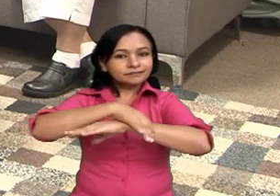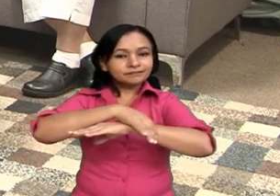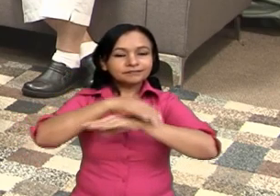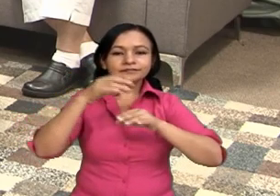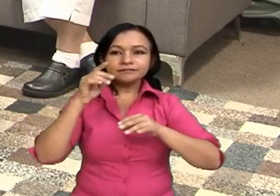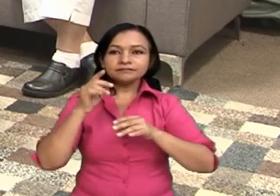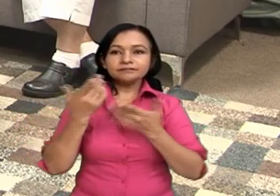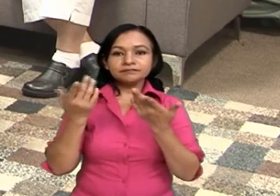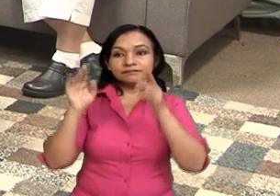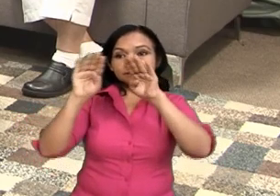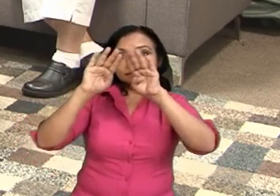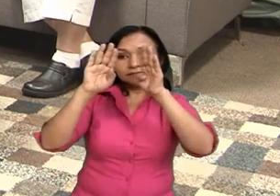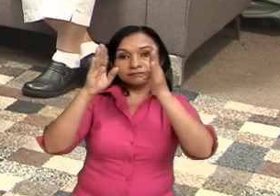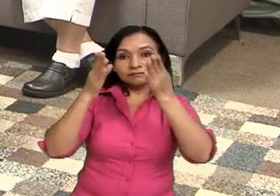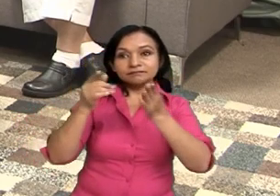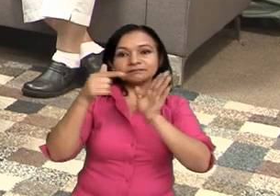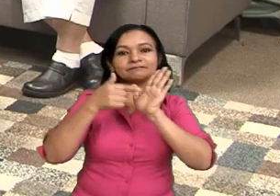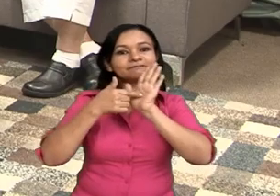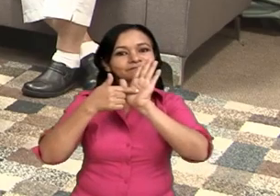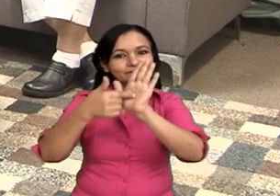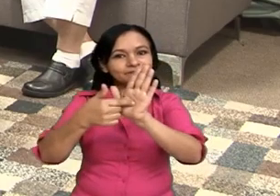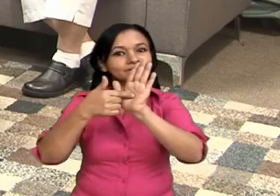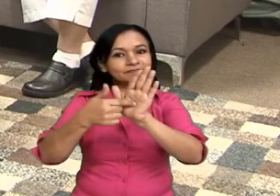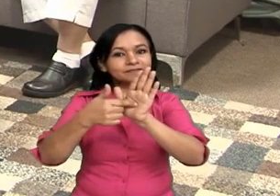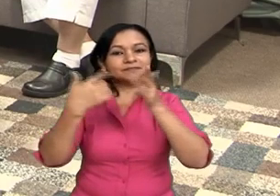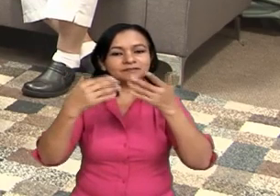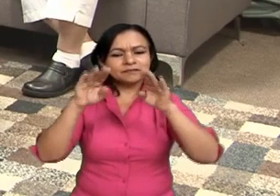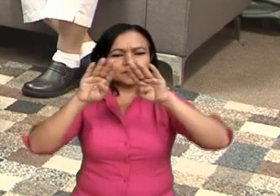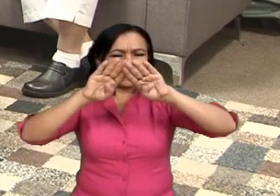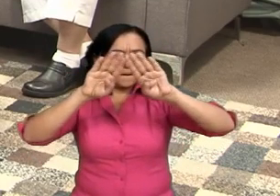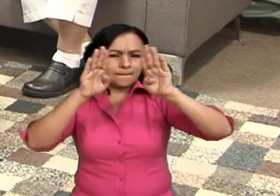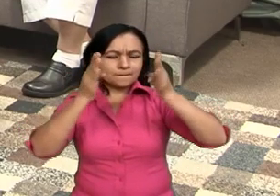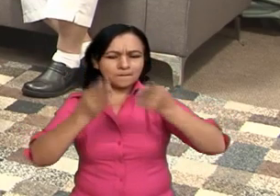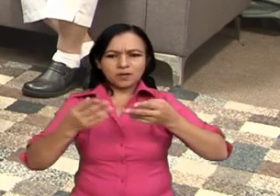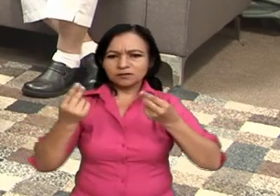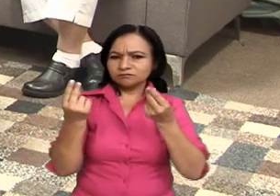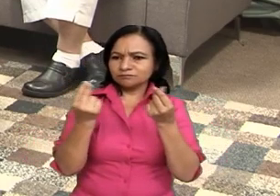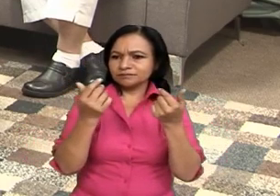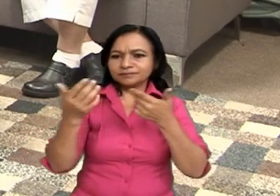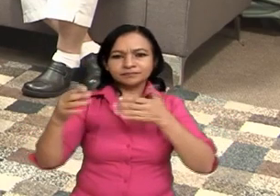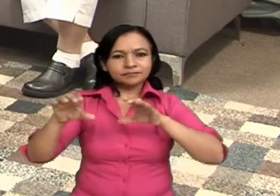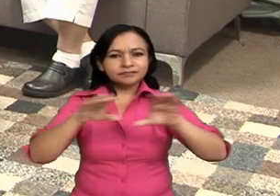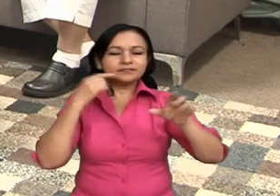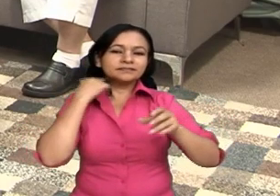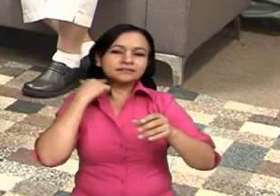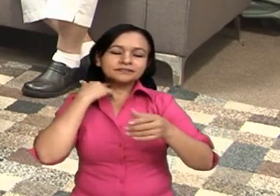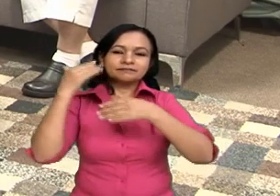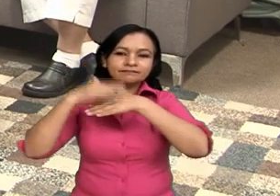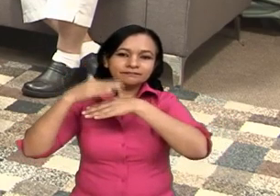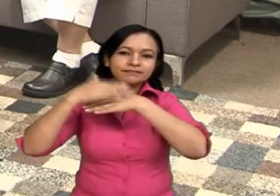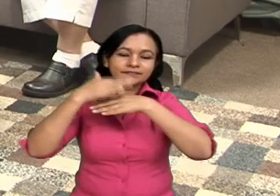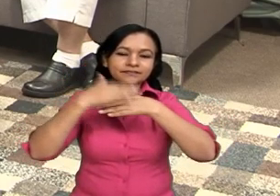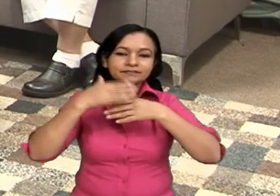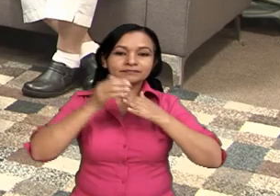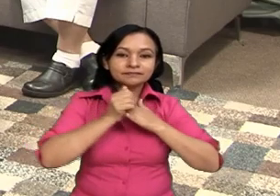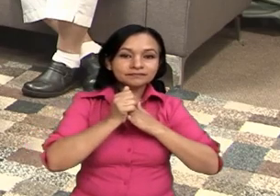para nosotros ese ejemplo, esa mujer dinámica que siempre nos está dando